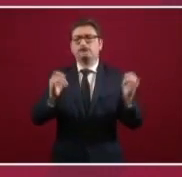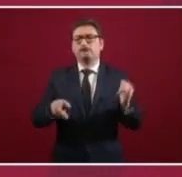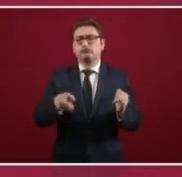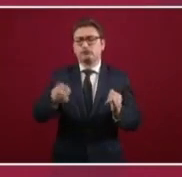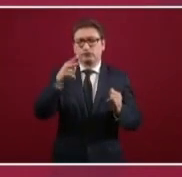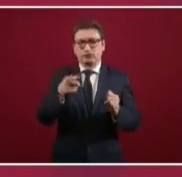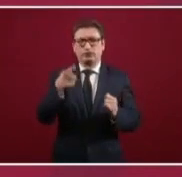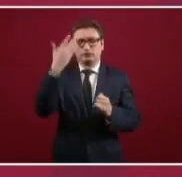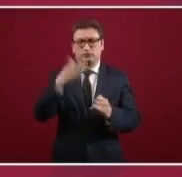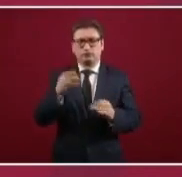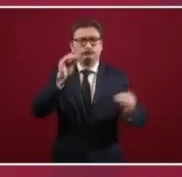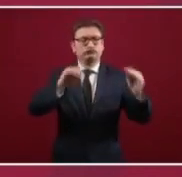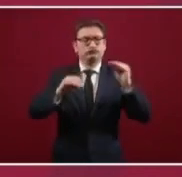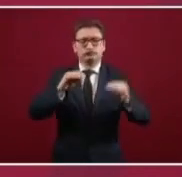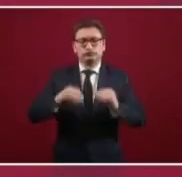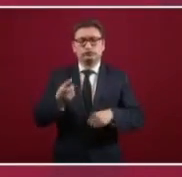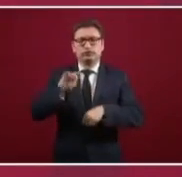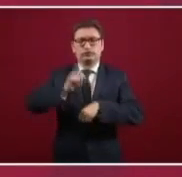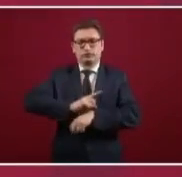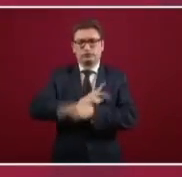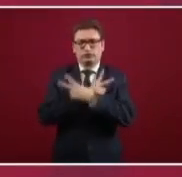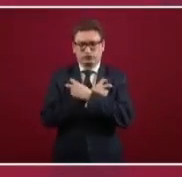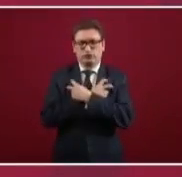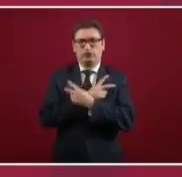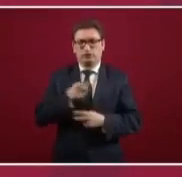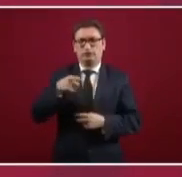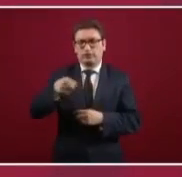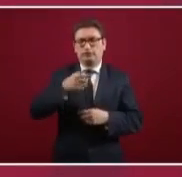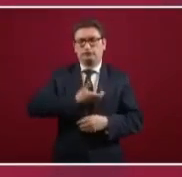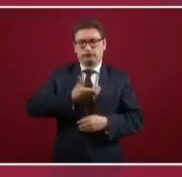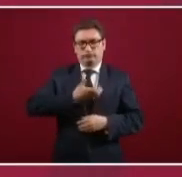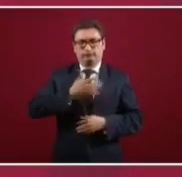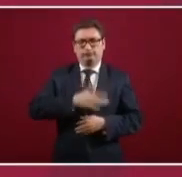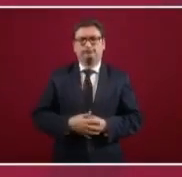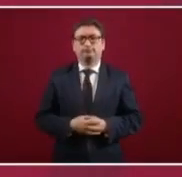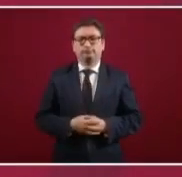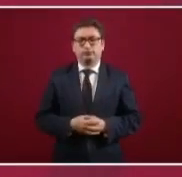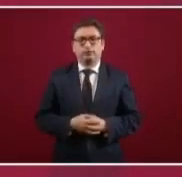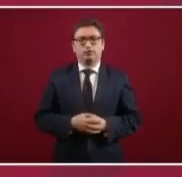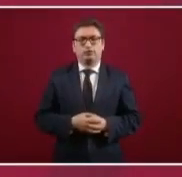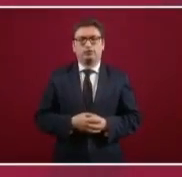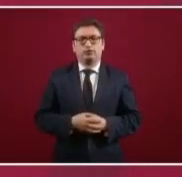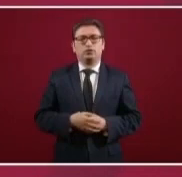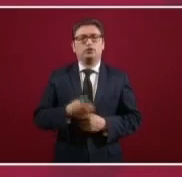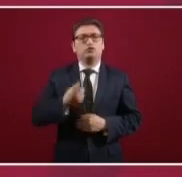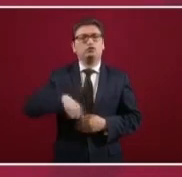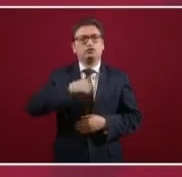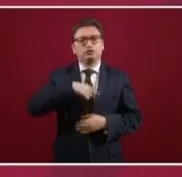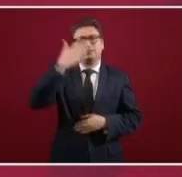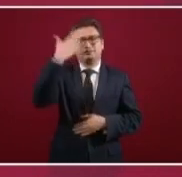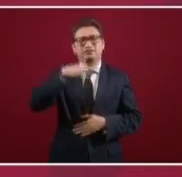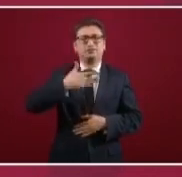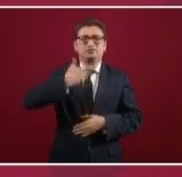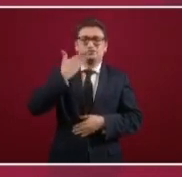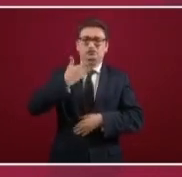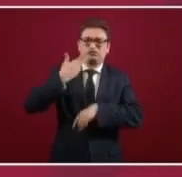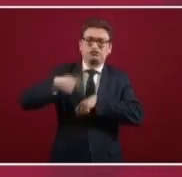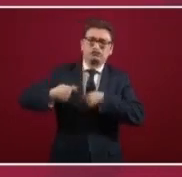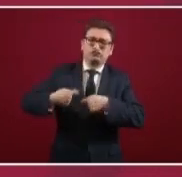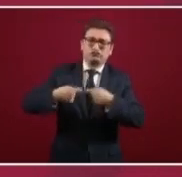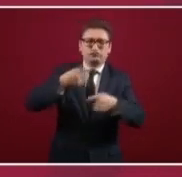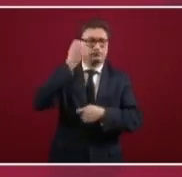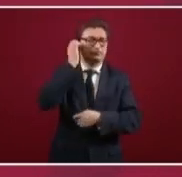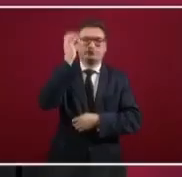ofrenda de muertos en el zócalo no olvidar nuestras tradiciones